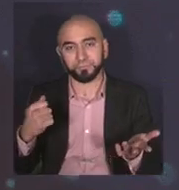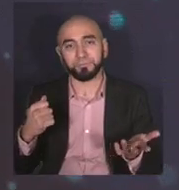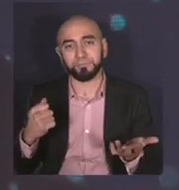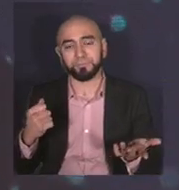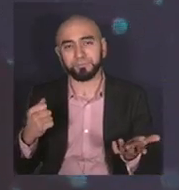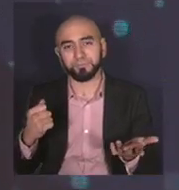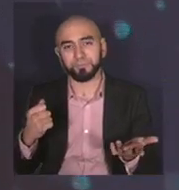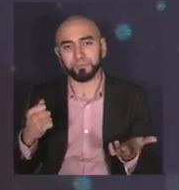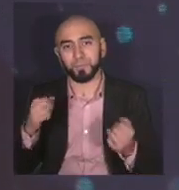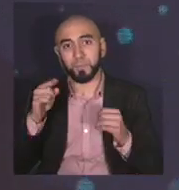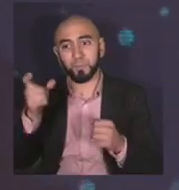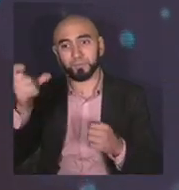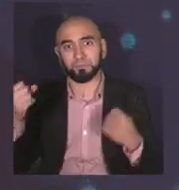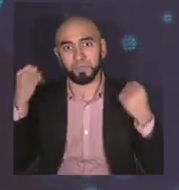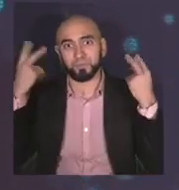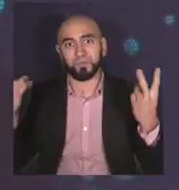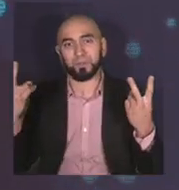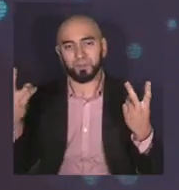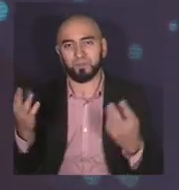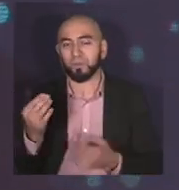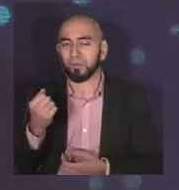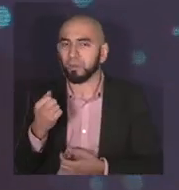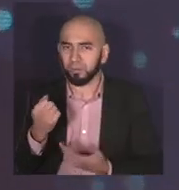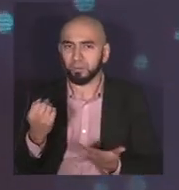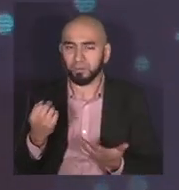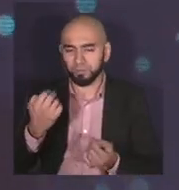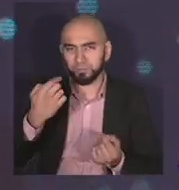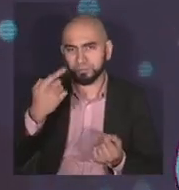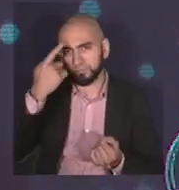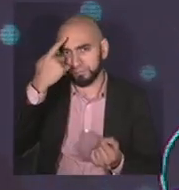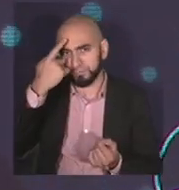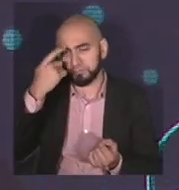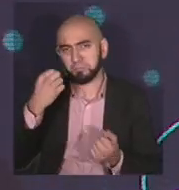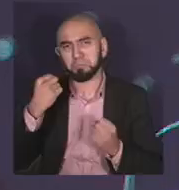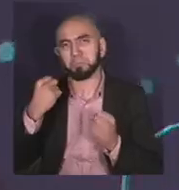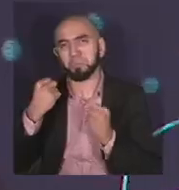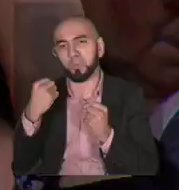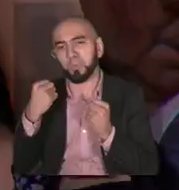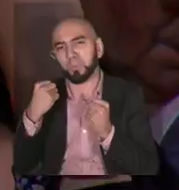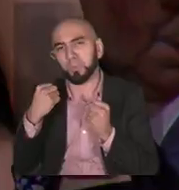Como extrovertido, pseudo extrovertido o introvertido, quizás podría